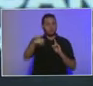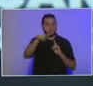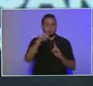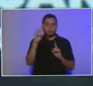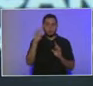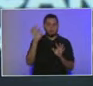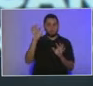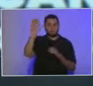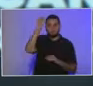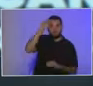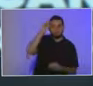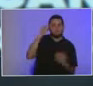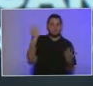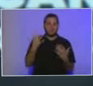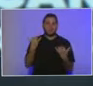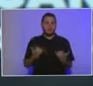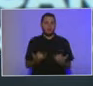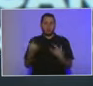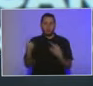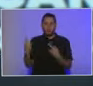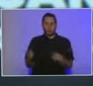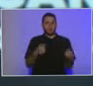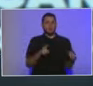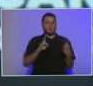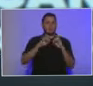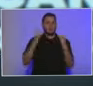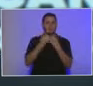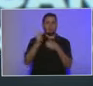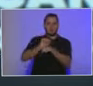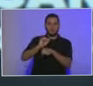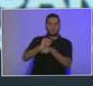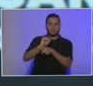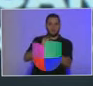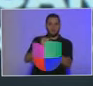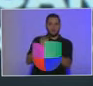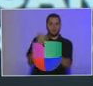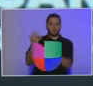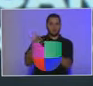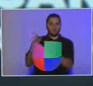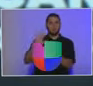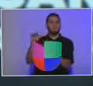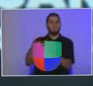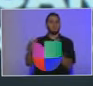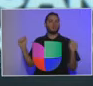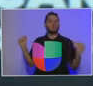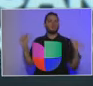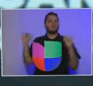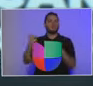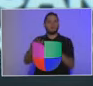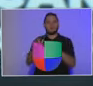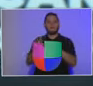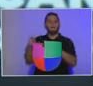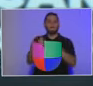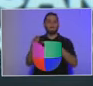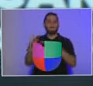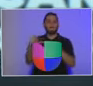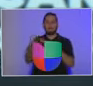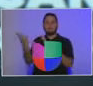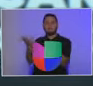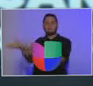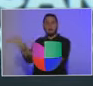pasando en el Departamento del Trabajo, específicamente con el famoso autoexpreso y la fila que está haciendo la gente en el centro